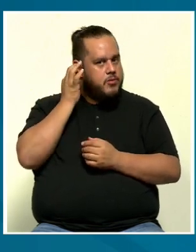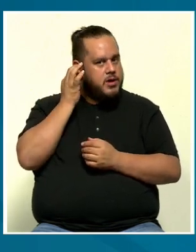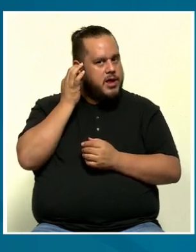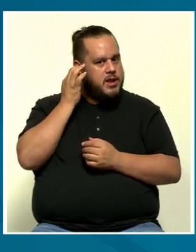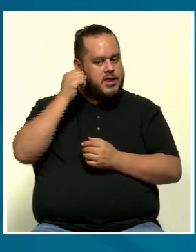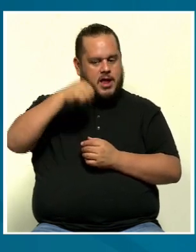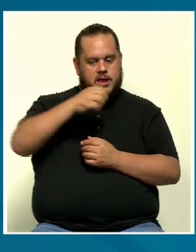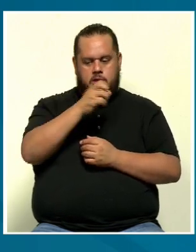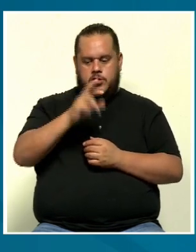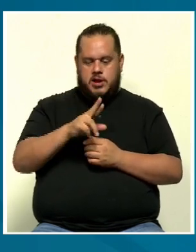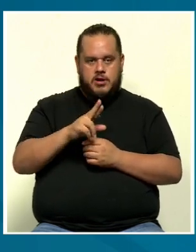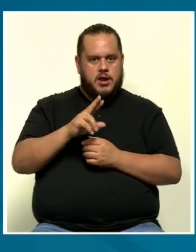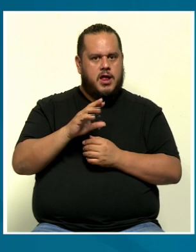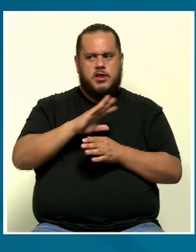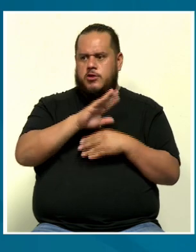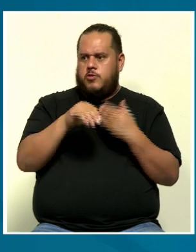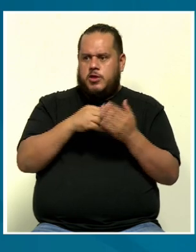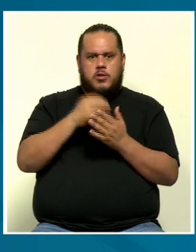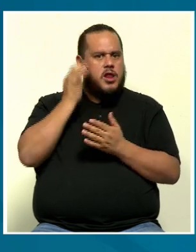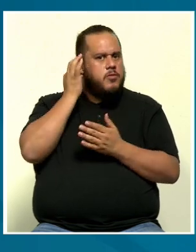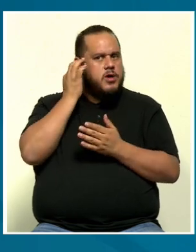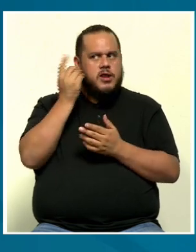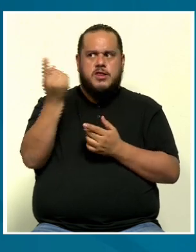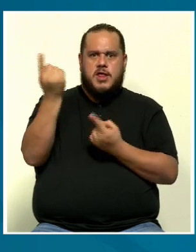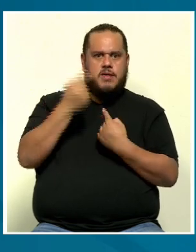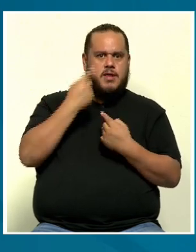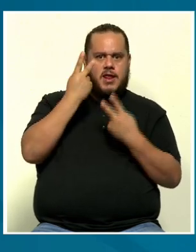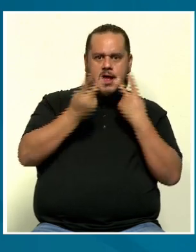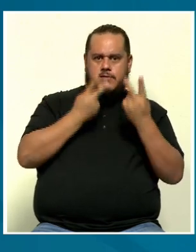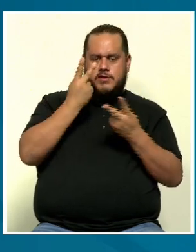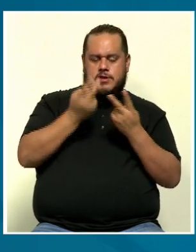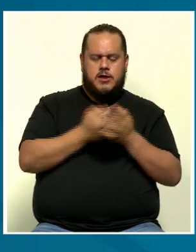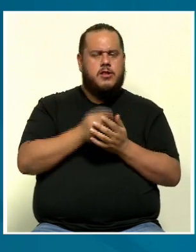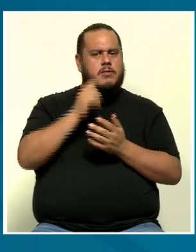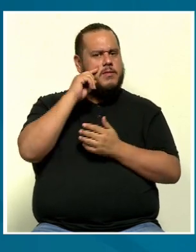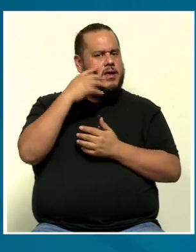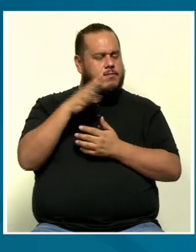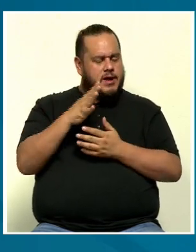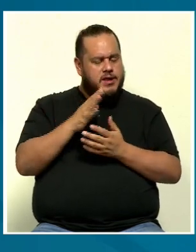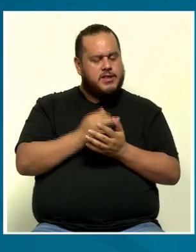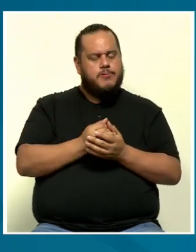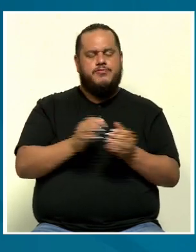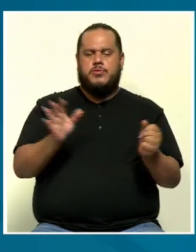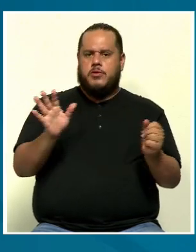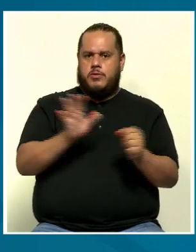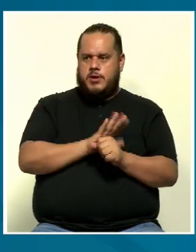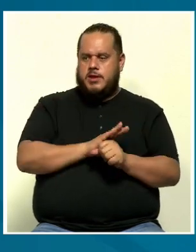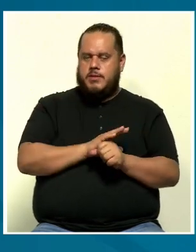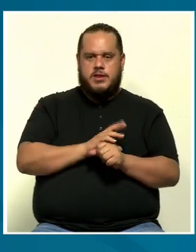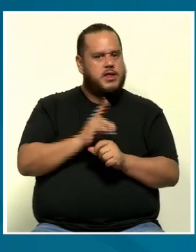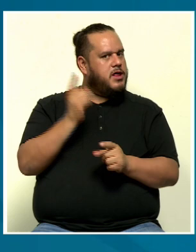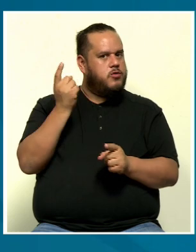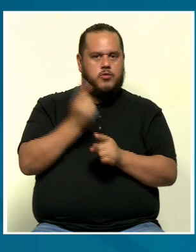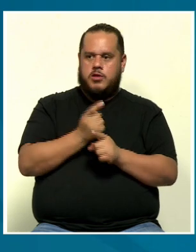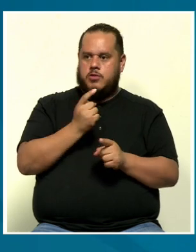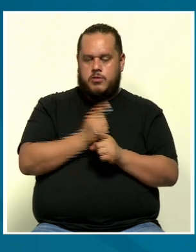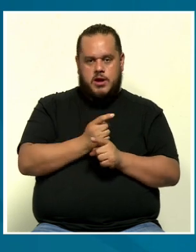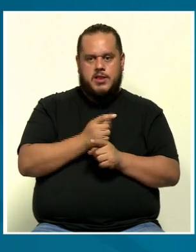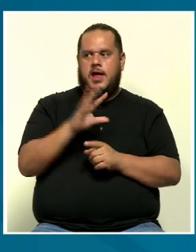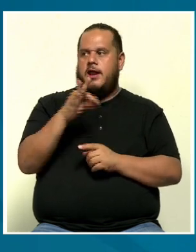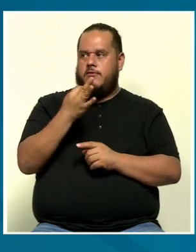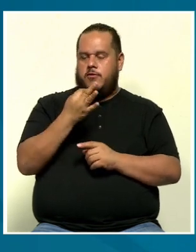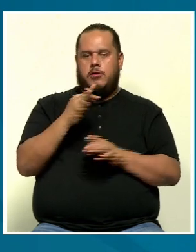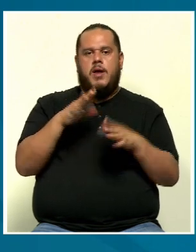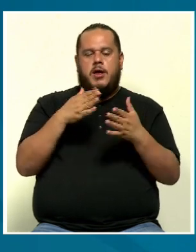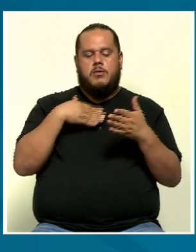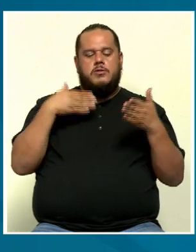acá en Costa Rica, sino también a todas las que nos están visitando. Me parece absolutamente incorrecta la forma en que se aborda